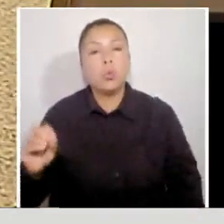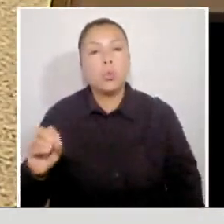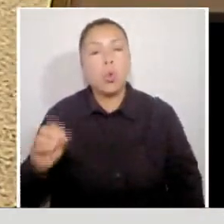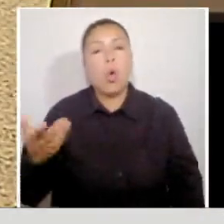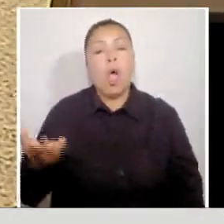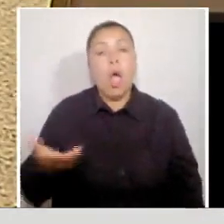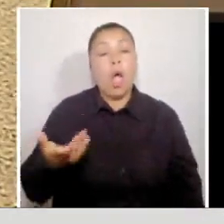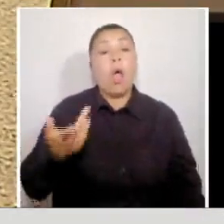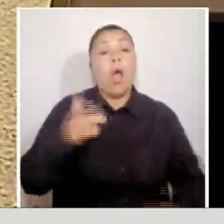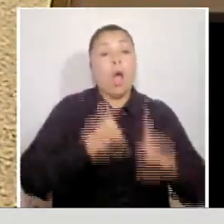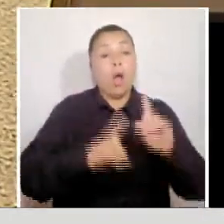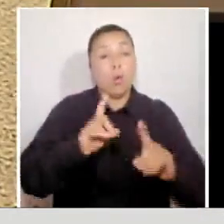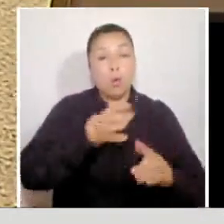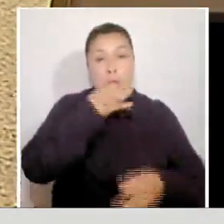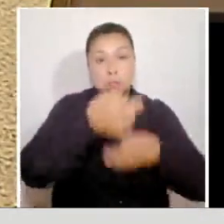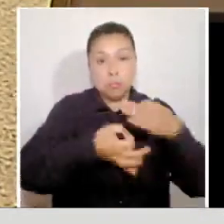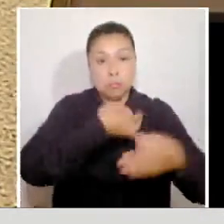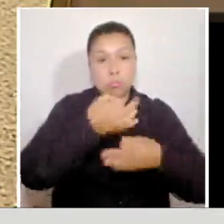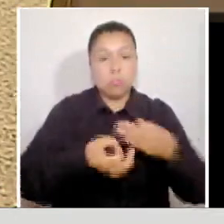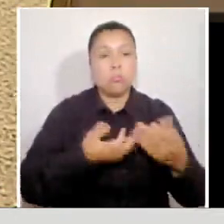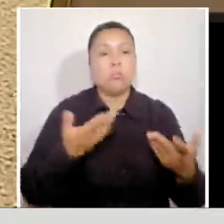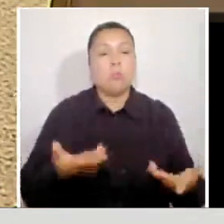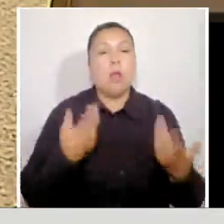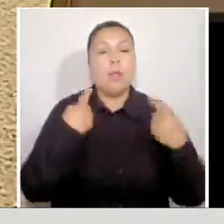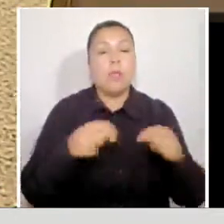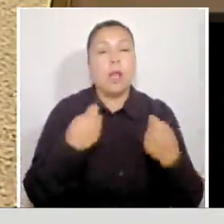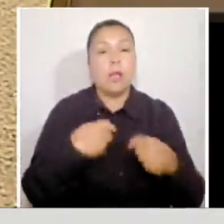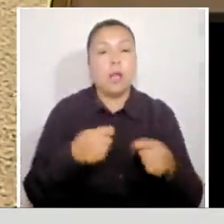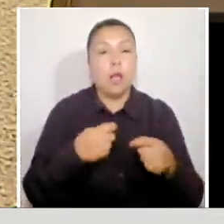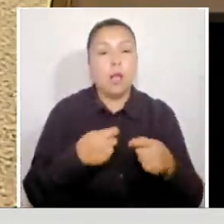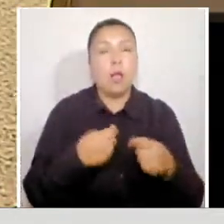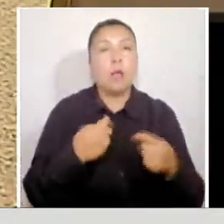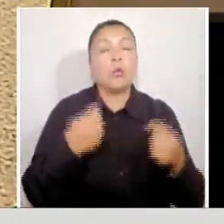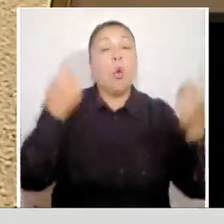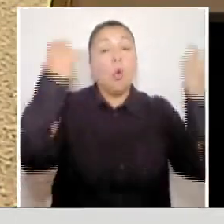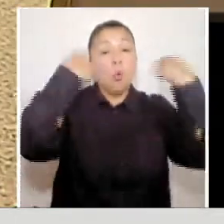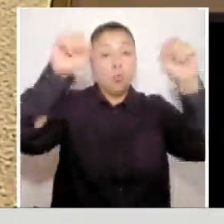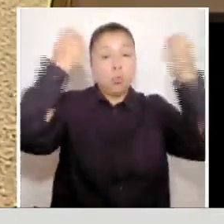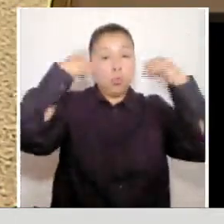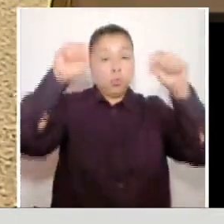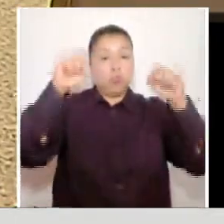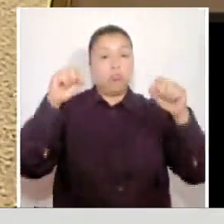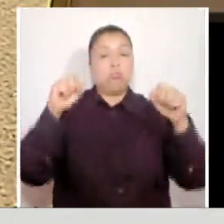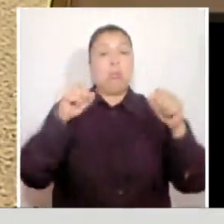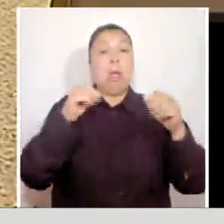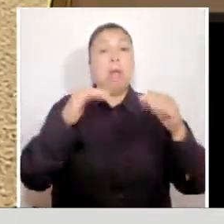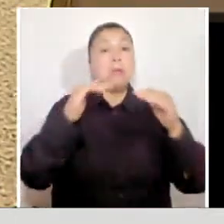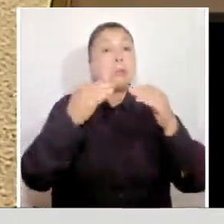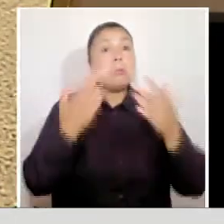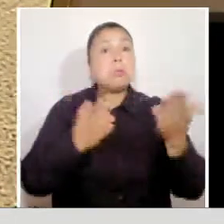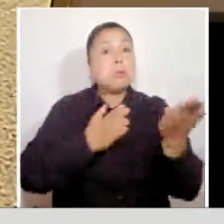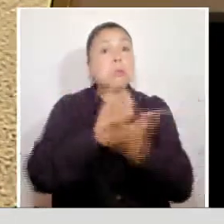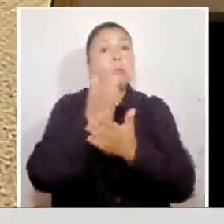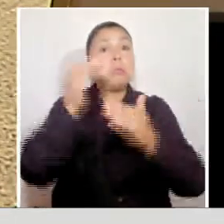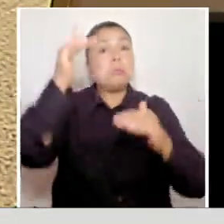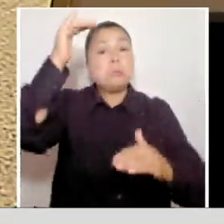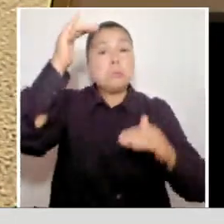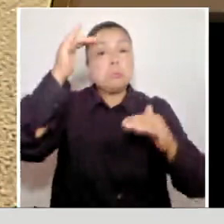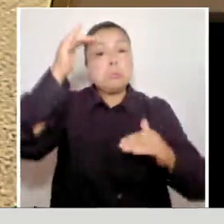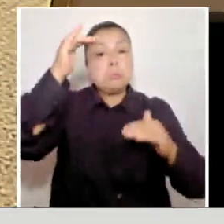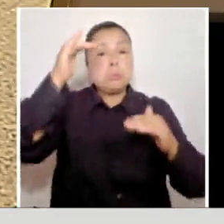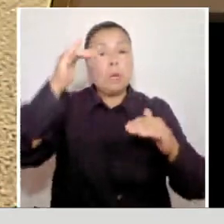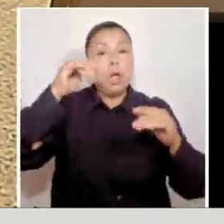algunas de ellas y que fueran tratadas como como deporte y así Se generó la desigualdad Fíjese que el